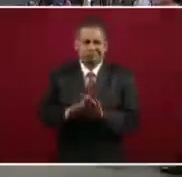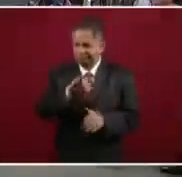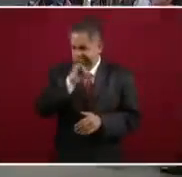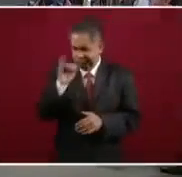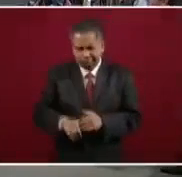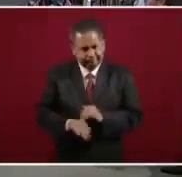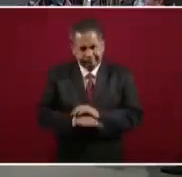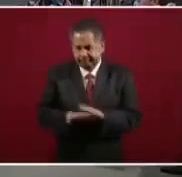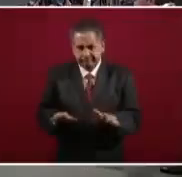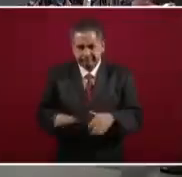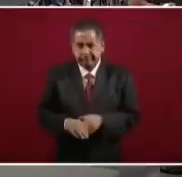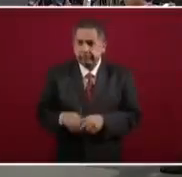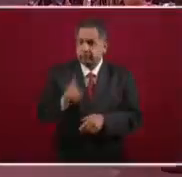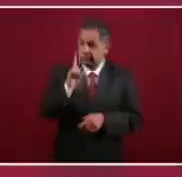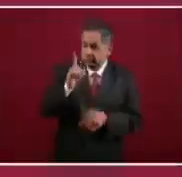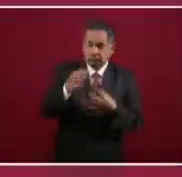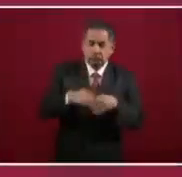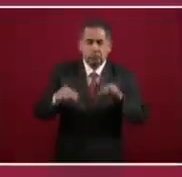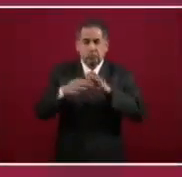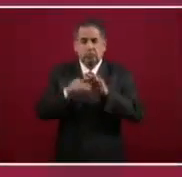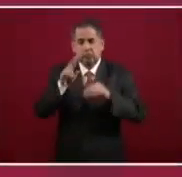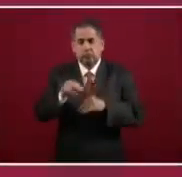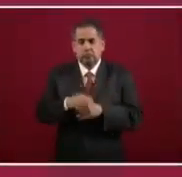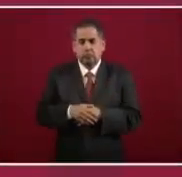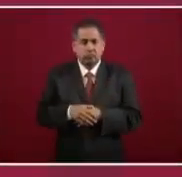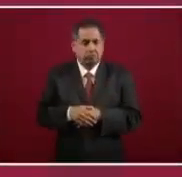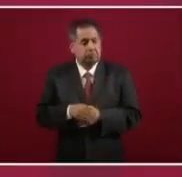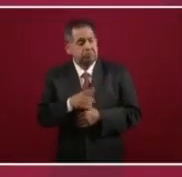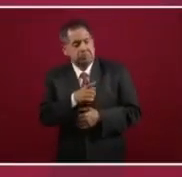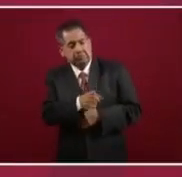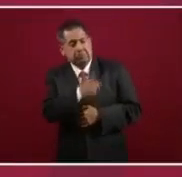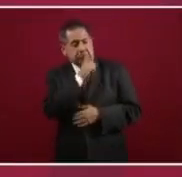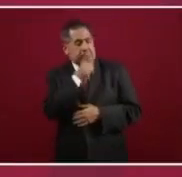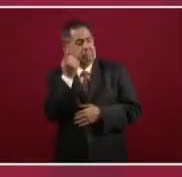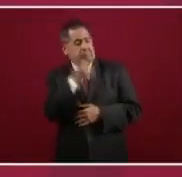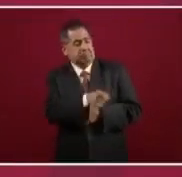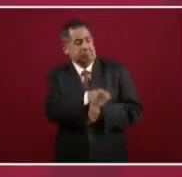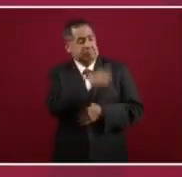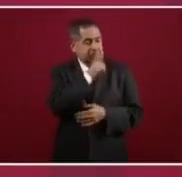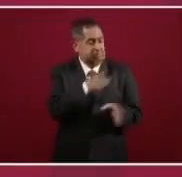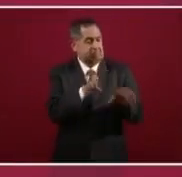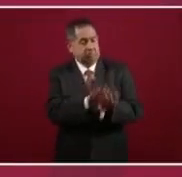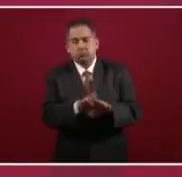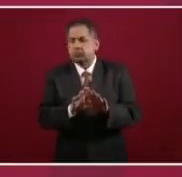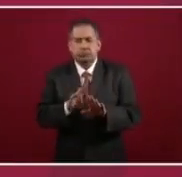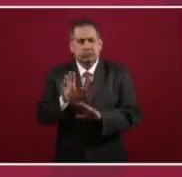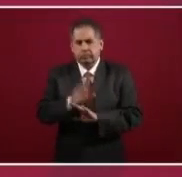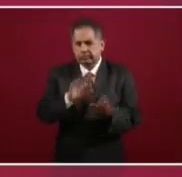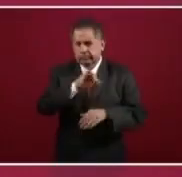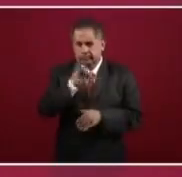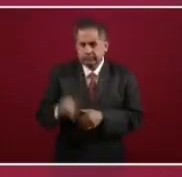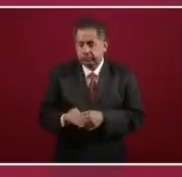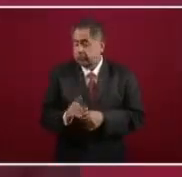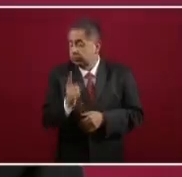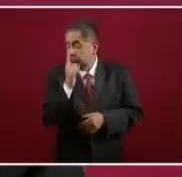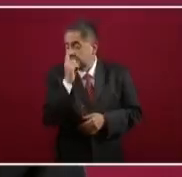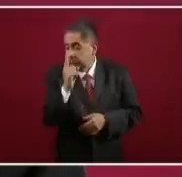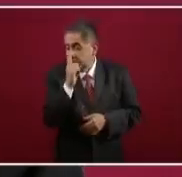y lo más importante nunca va a haber censura la única cosa que pido